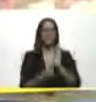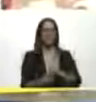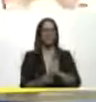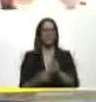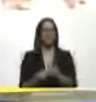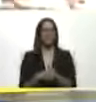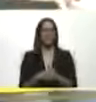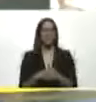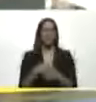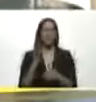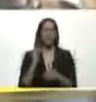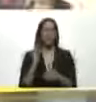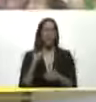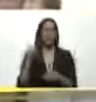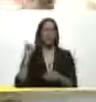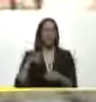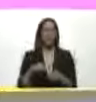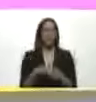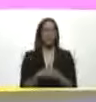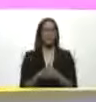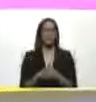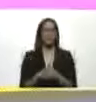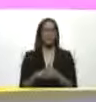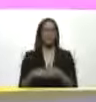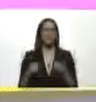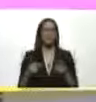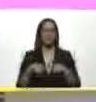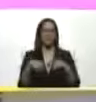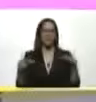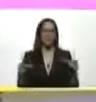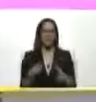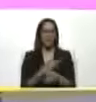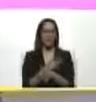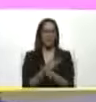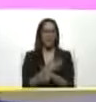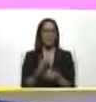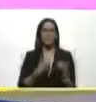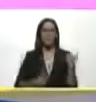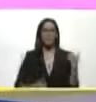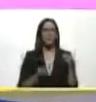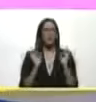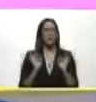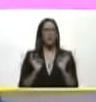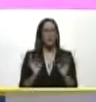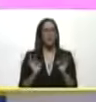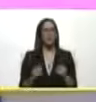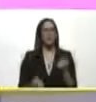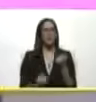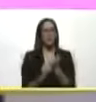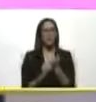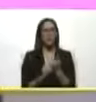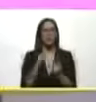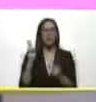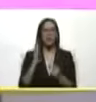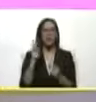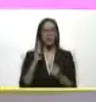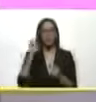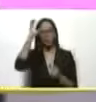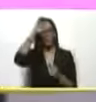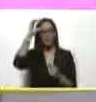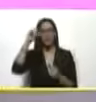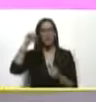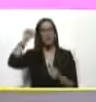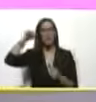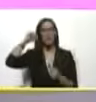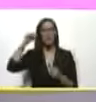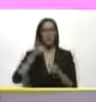cuando hablamos también de la arena Gamer presidente es justamente impulsar el uso consciente de los videojuegos